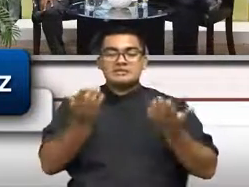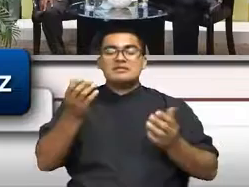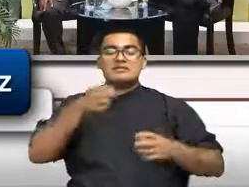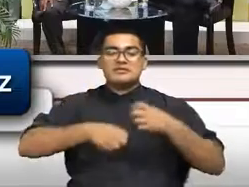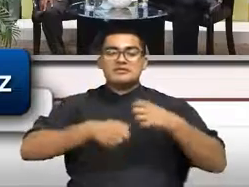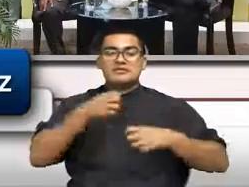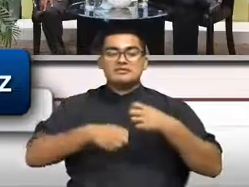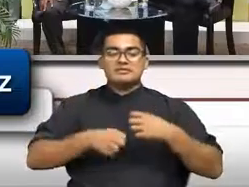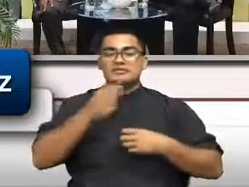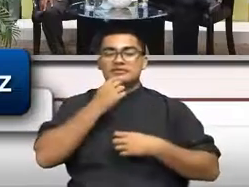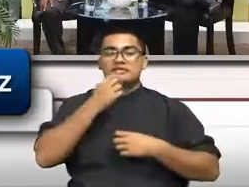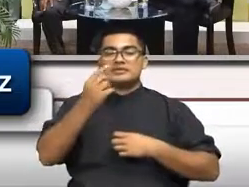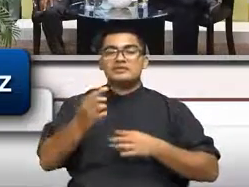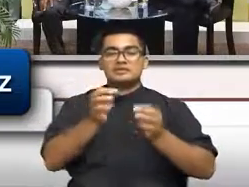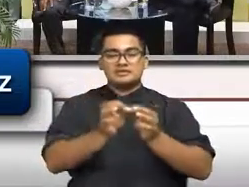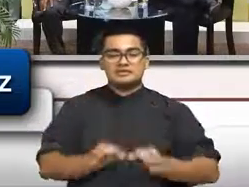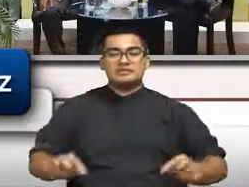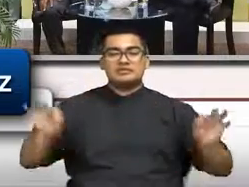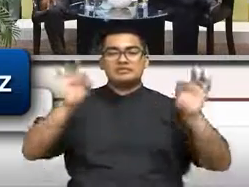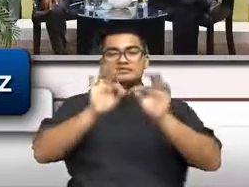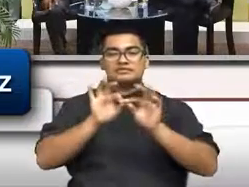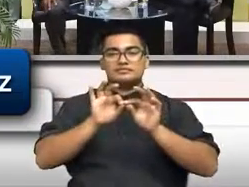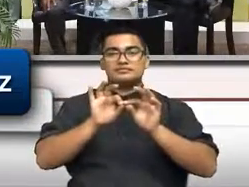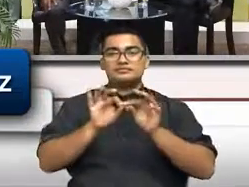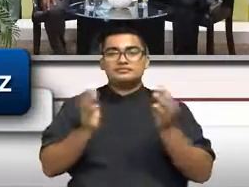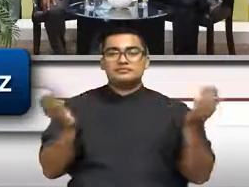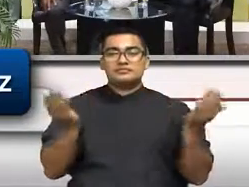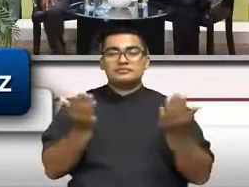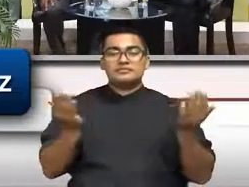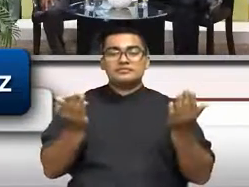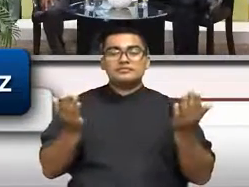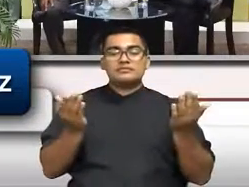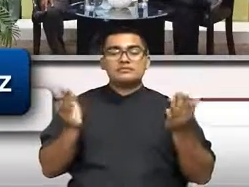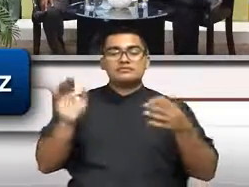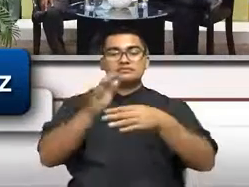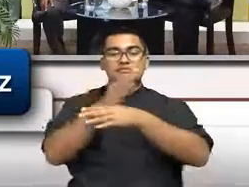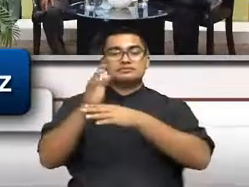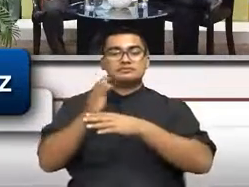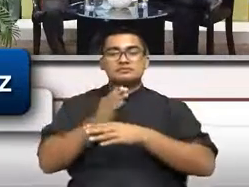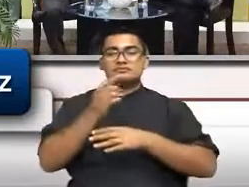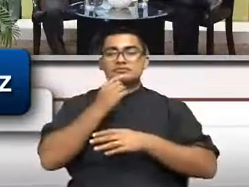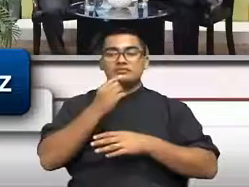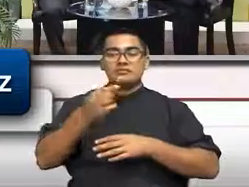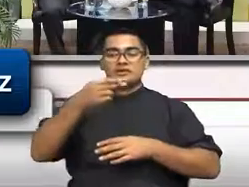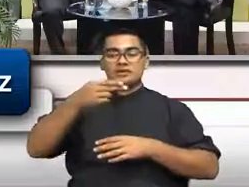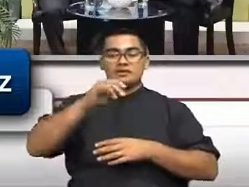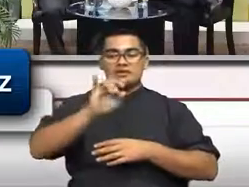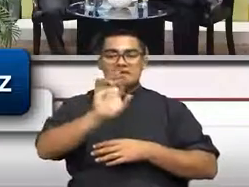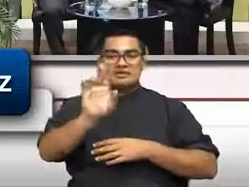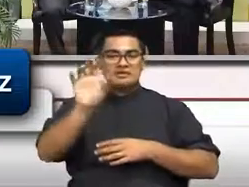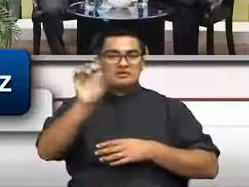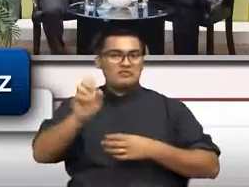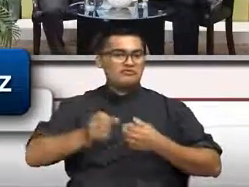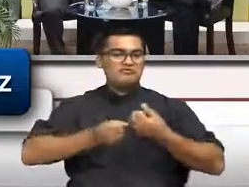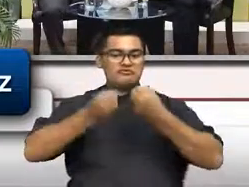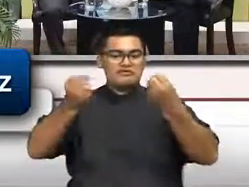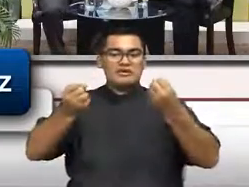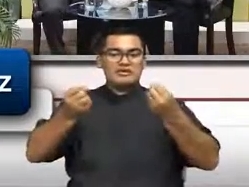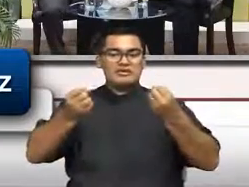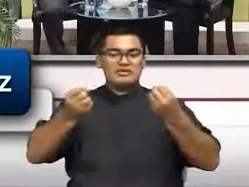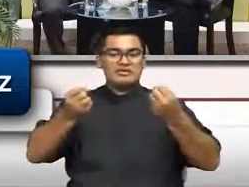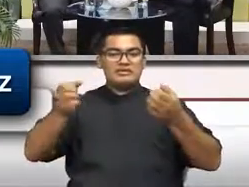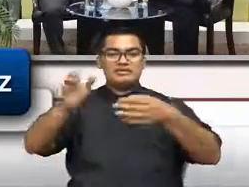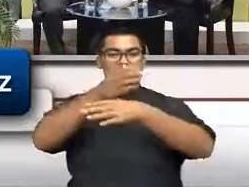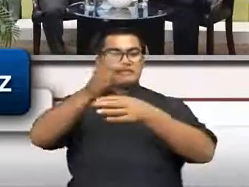patología. Claro, garantizándole evidentemente un poco de aporte, tanto de carbohidratos, de hierro, de micro y macronutrientes